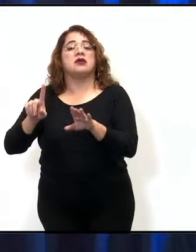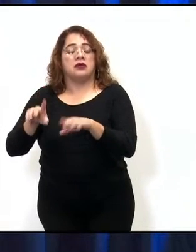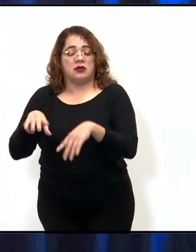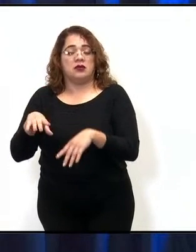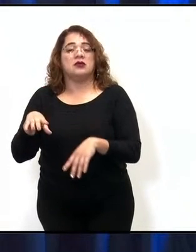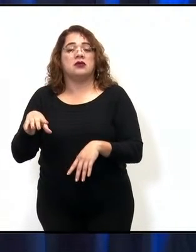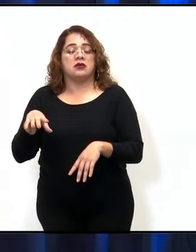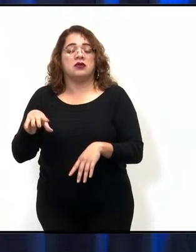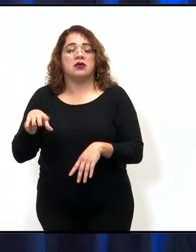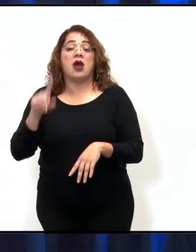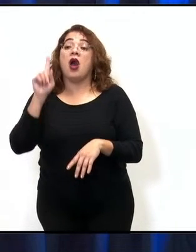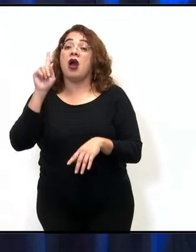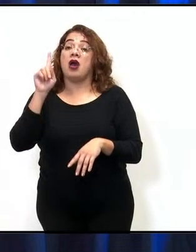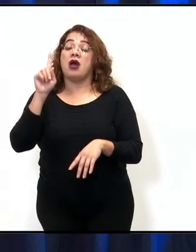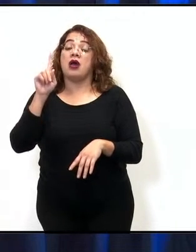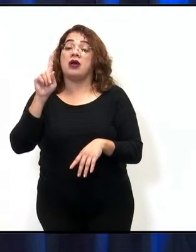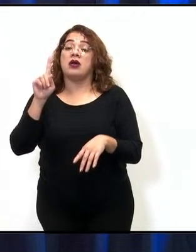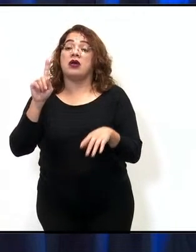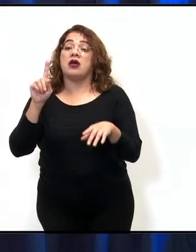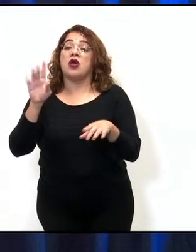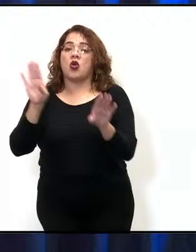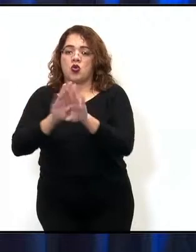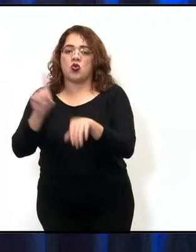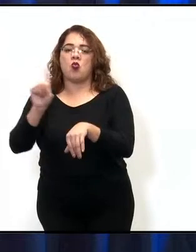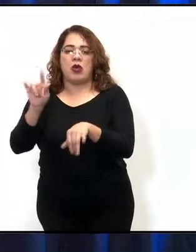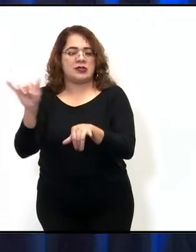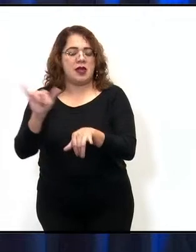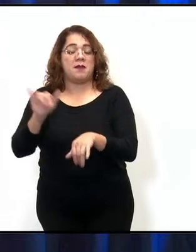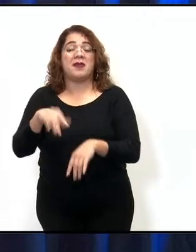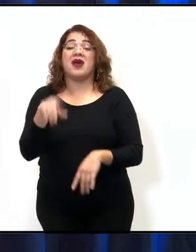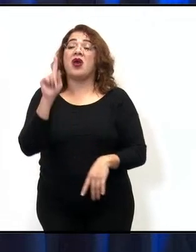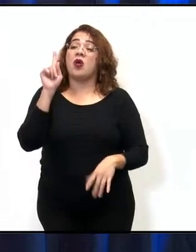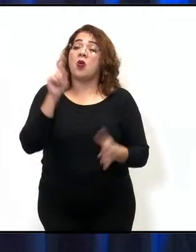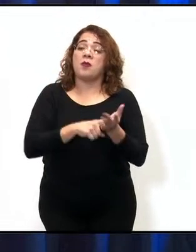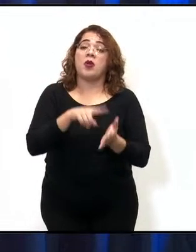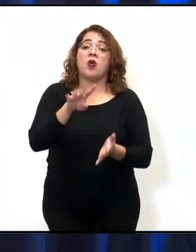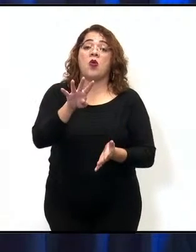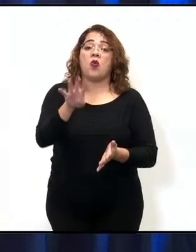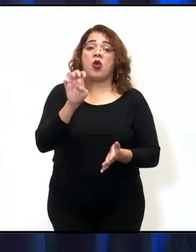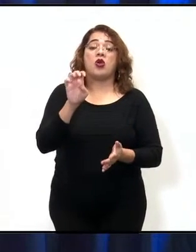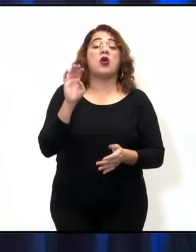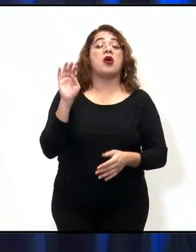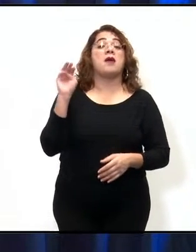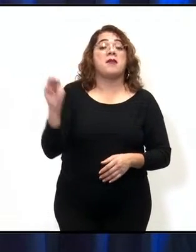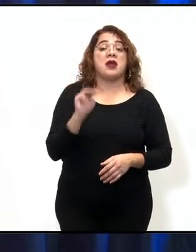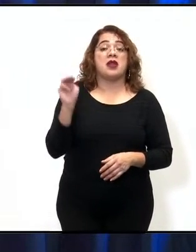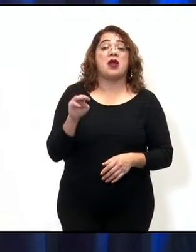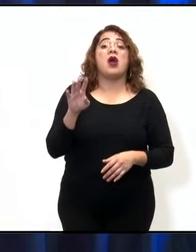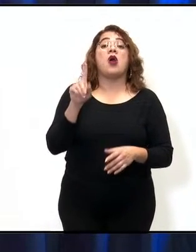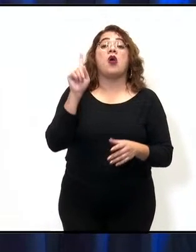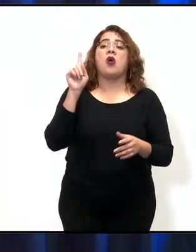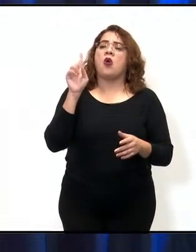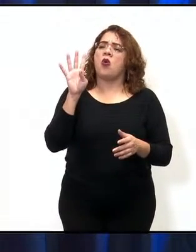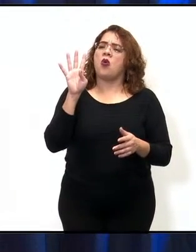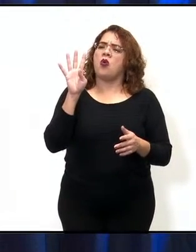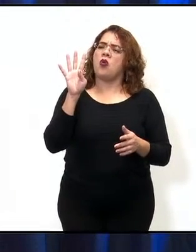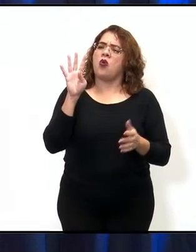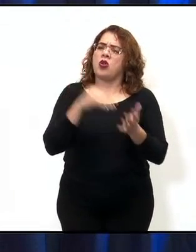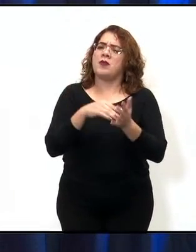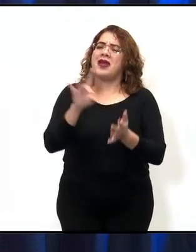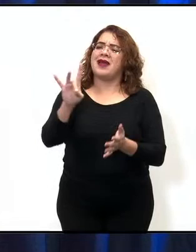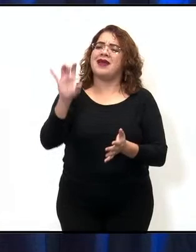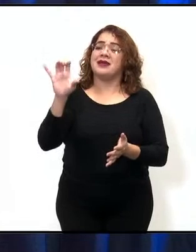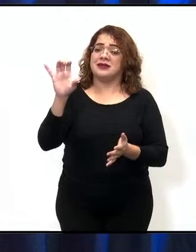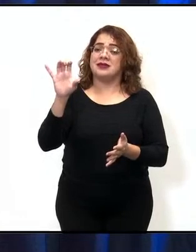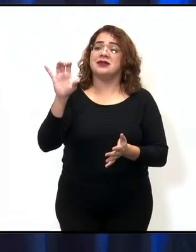4,307 personas para COVID y el lunes hicieron 4,800 pruebas. Las pruebas se